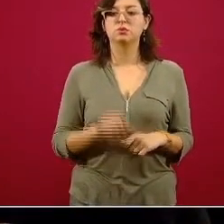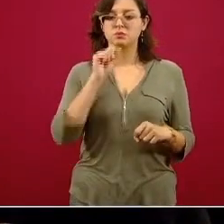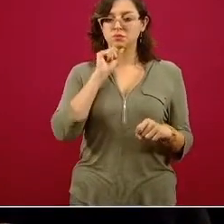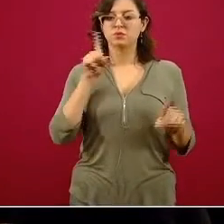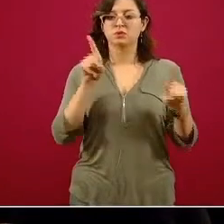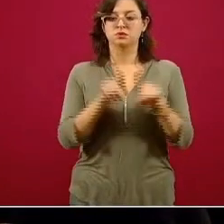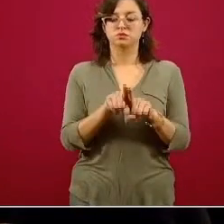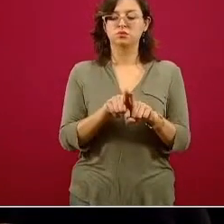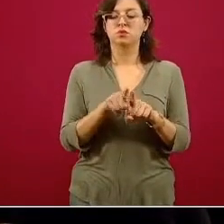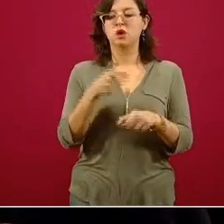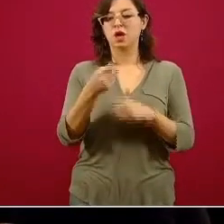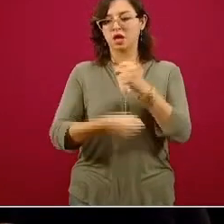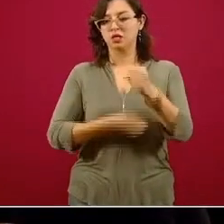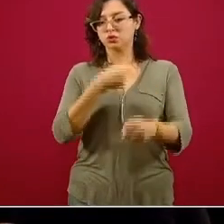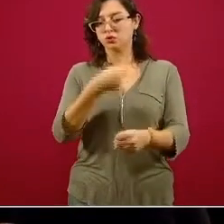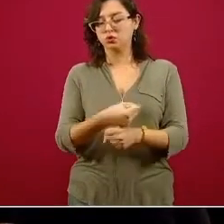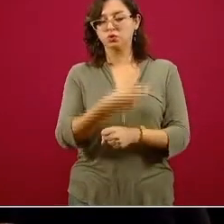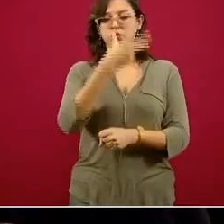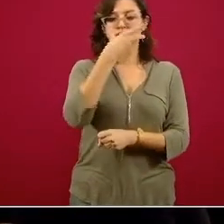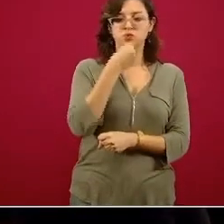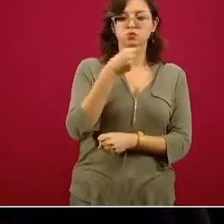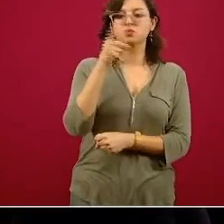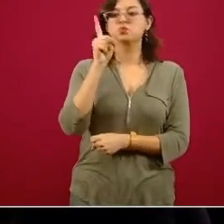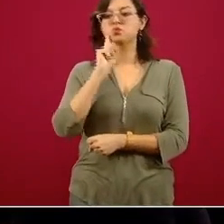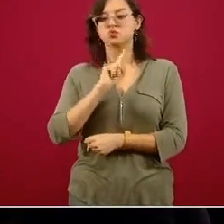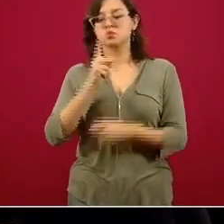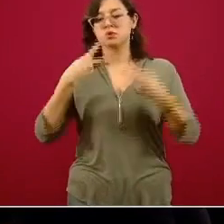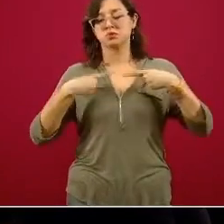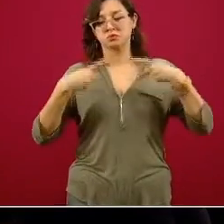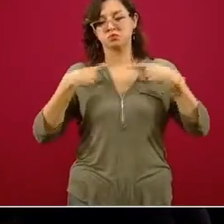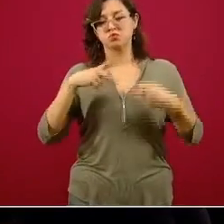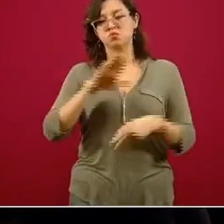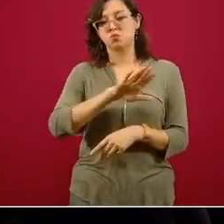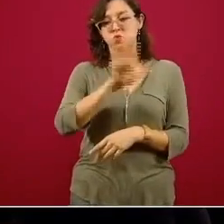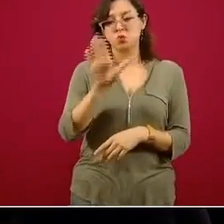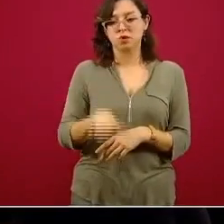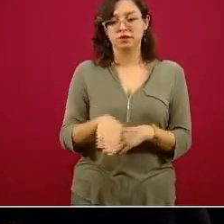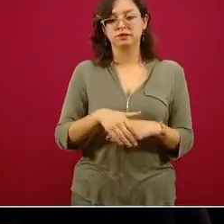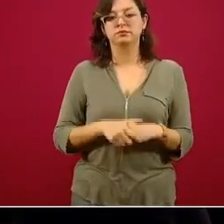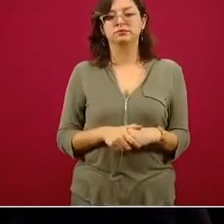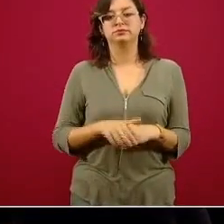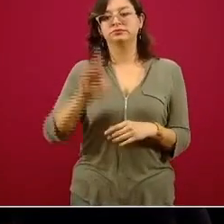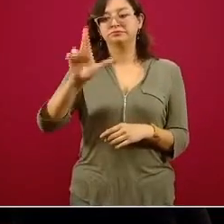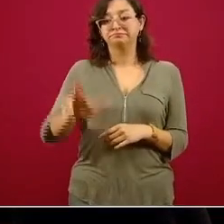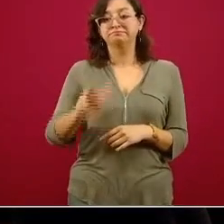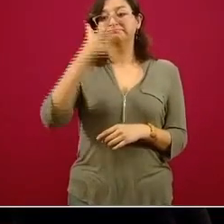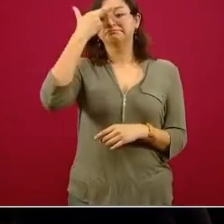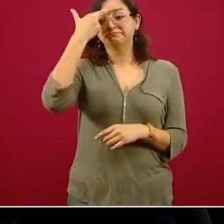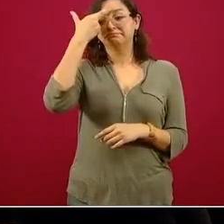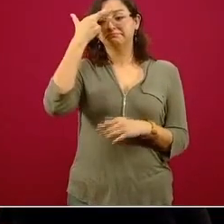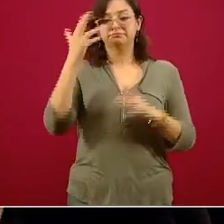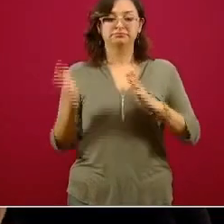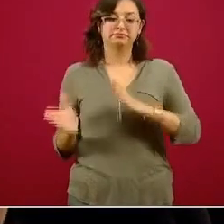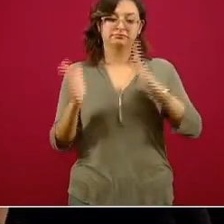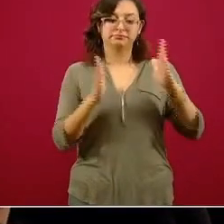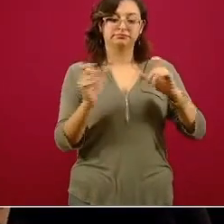y sexo de las defunciones que han ocurrido. Si recordamos la gráfica anterior, aquí se desplaza un poco